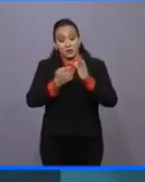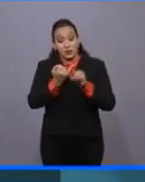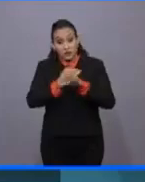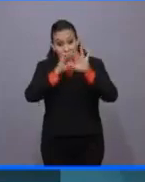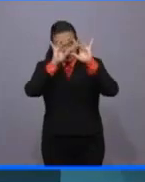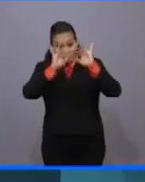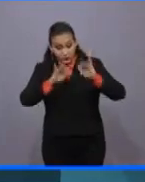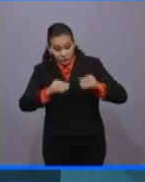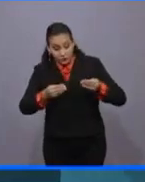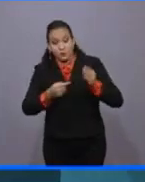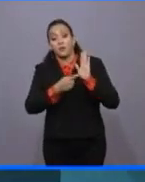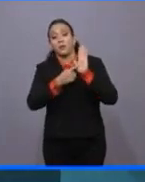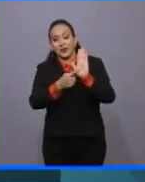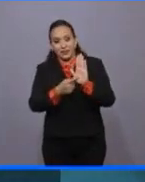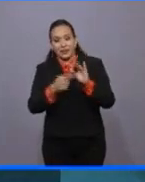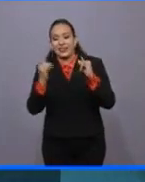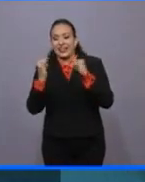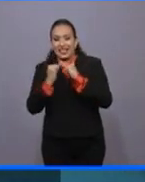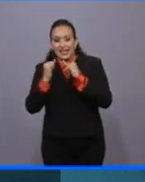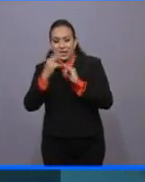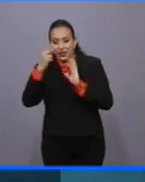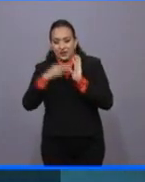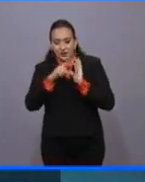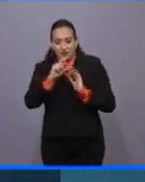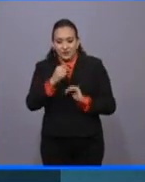de gestión de la dirección del Instituto